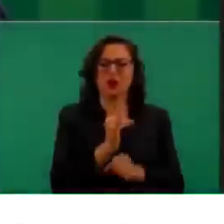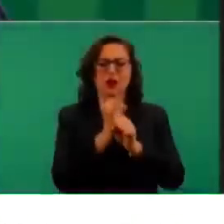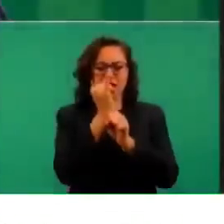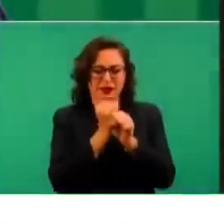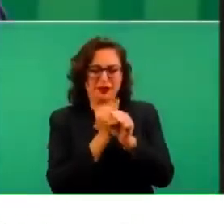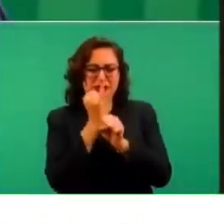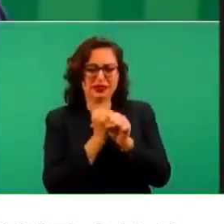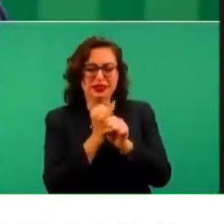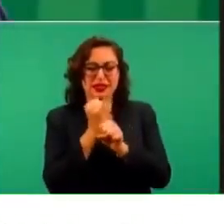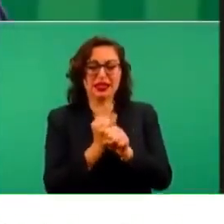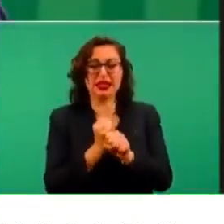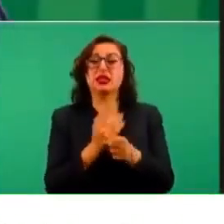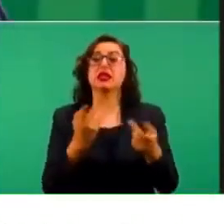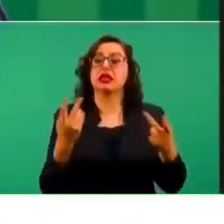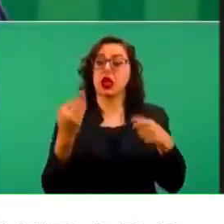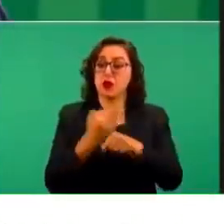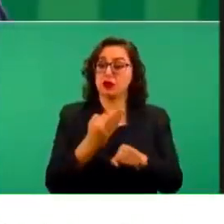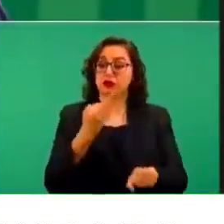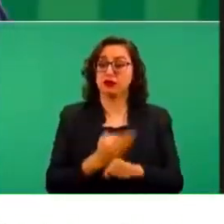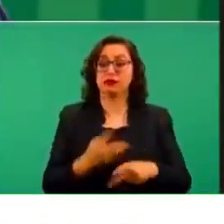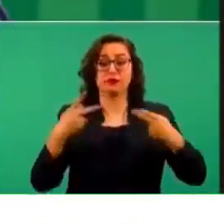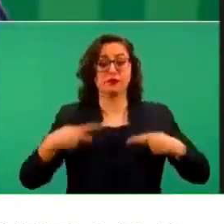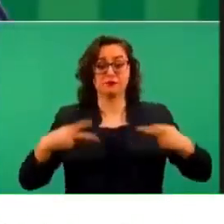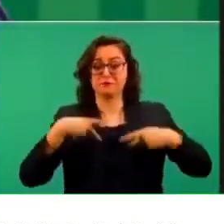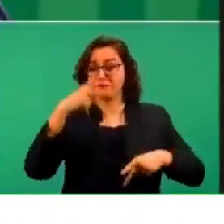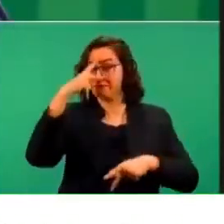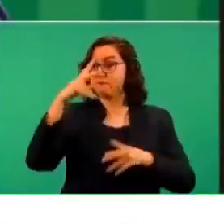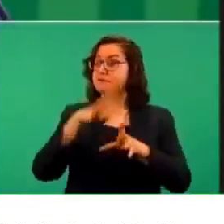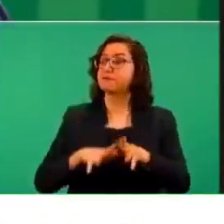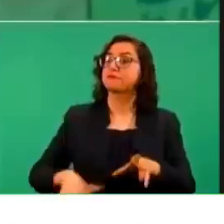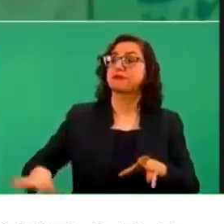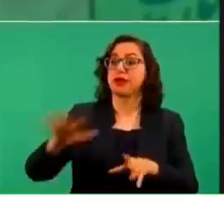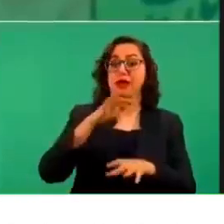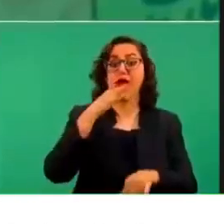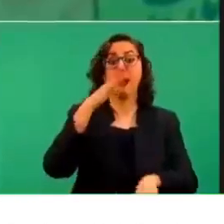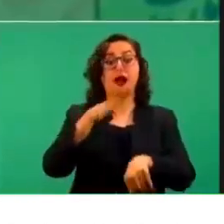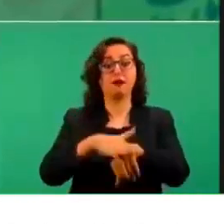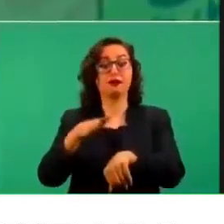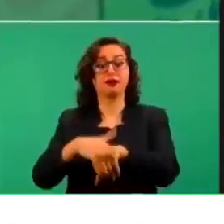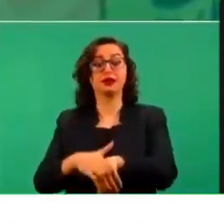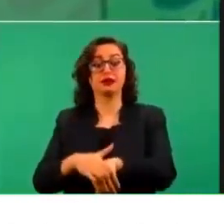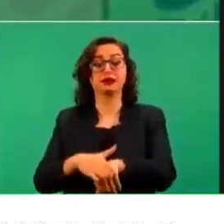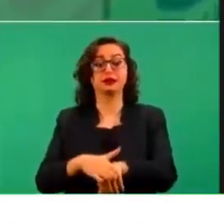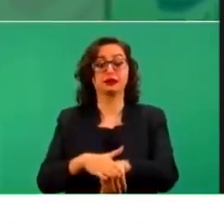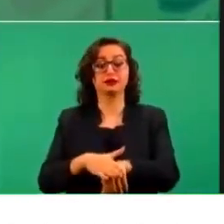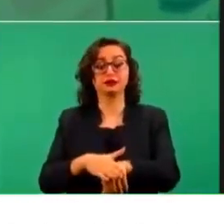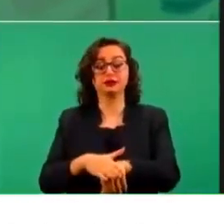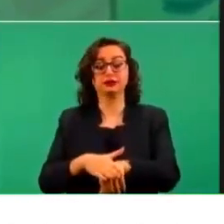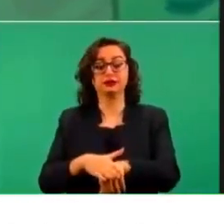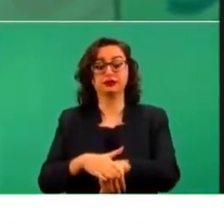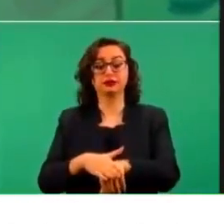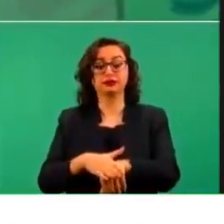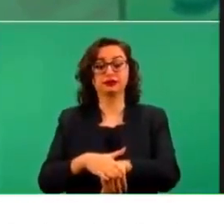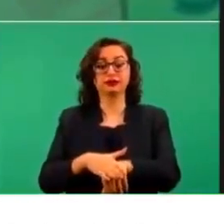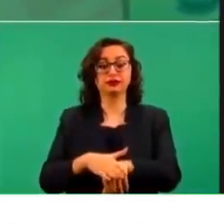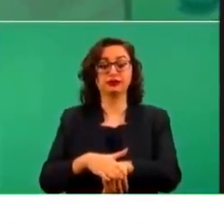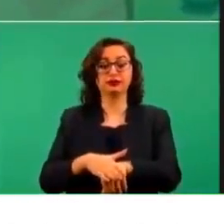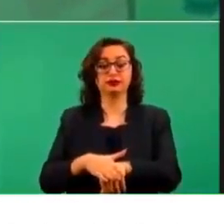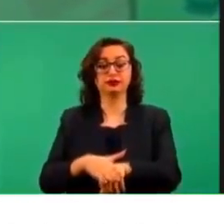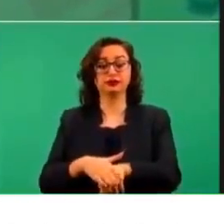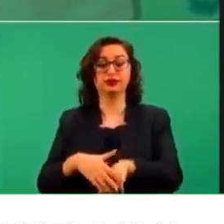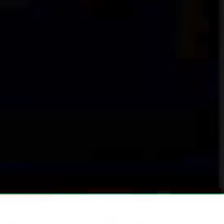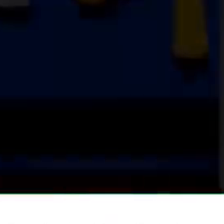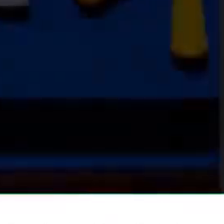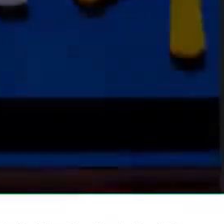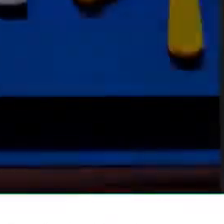hogar. Los intereses que AMLO está tocando son multimillonarios, pues incluso recordemos cómo Walmart sigue debiendo a las arcas